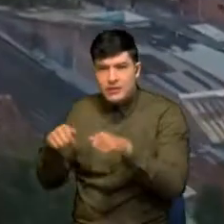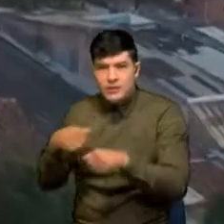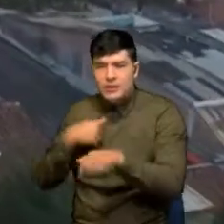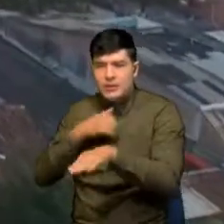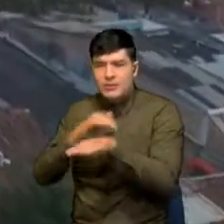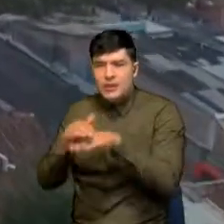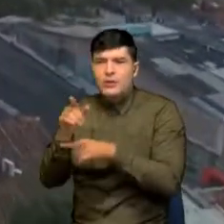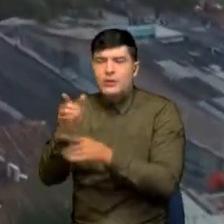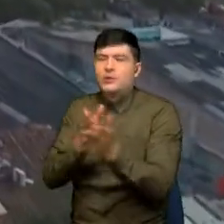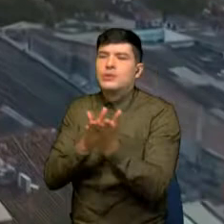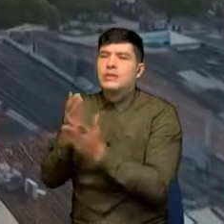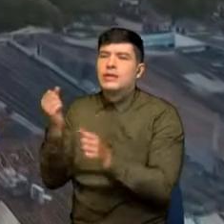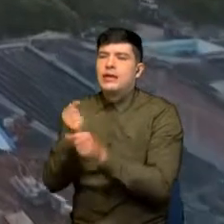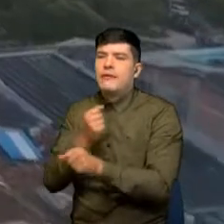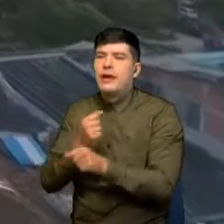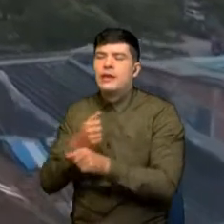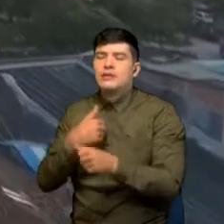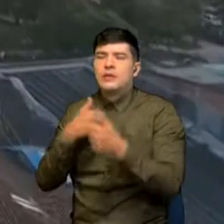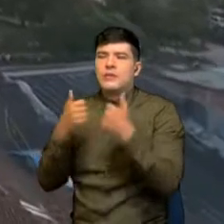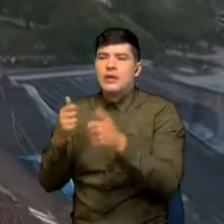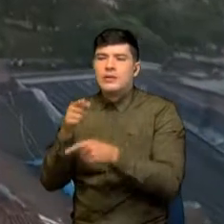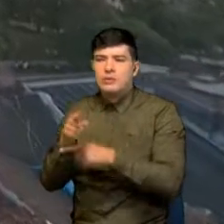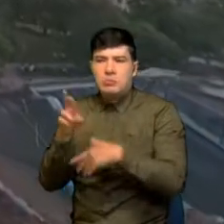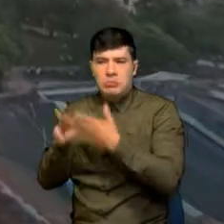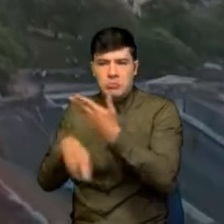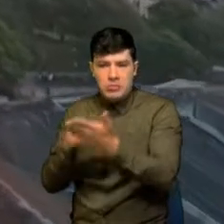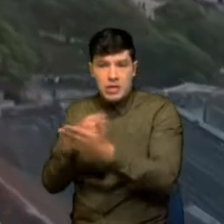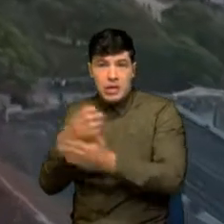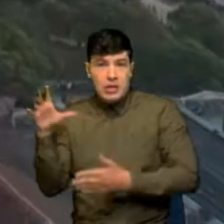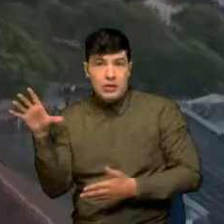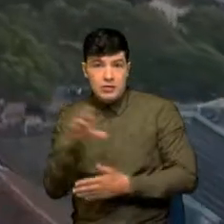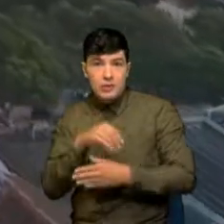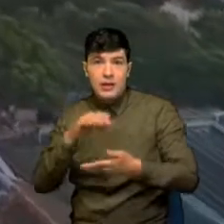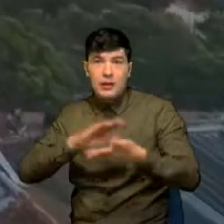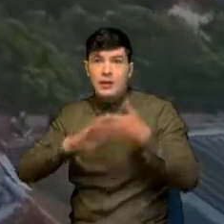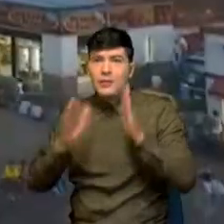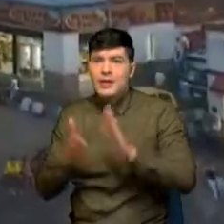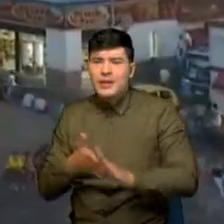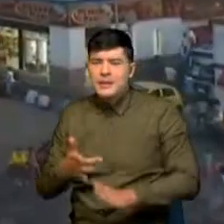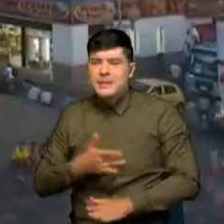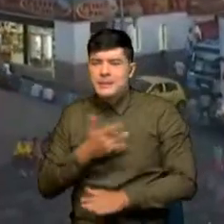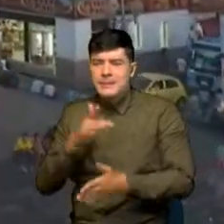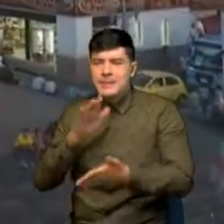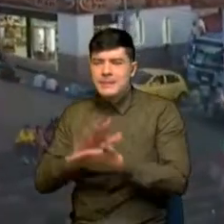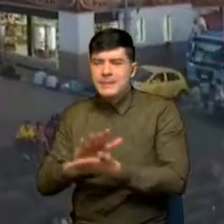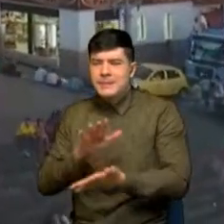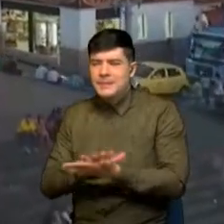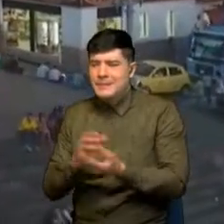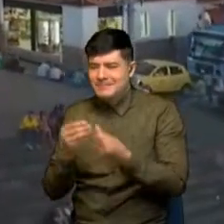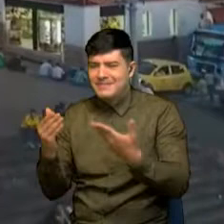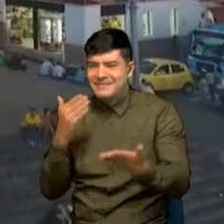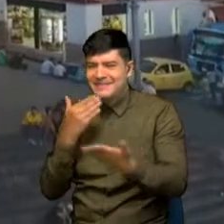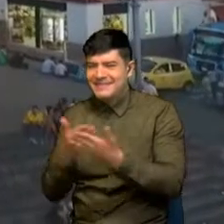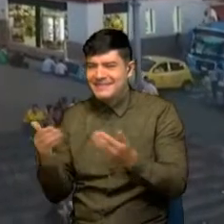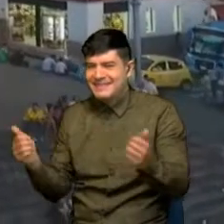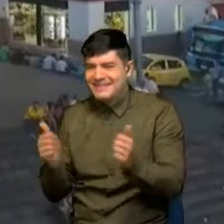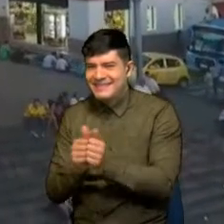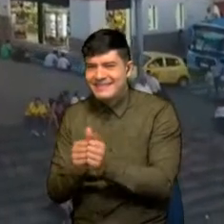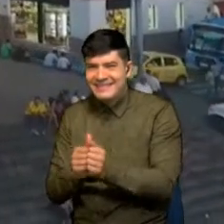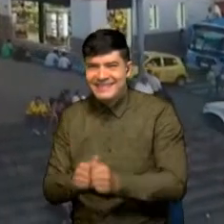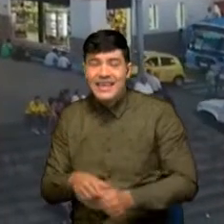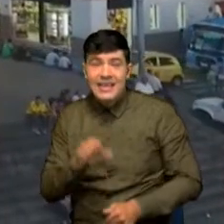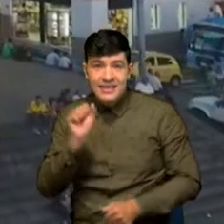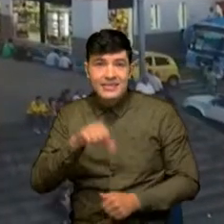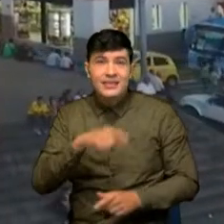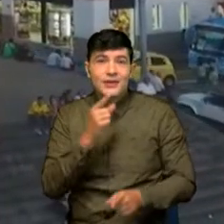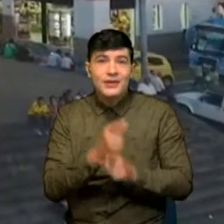de muy buenos resultados y que le han tenido a la comunidad pues esa tranquilidad. Así que muchas gracias por acompañarnos. Claro, con mucho gusto. Bueno, pues ahí está. Les